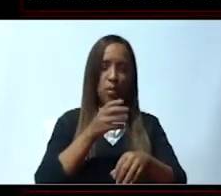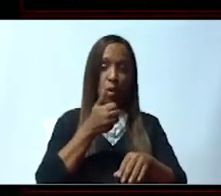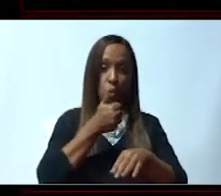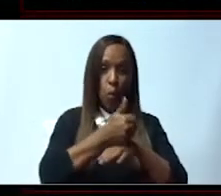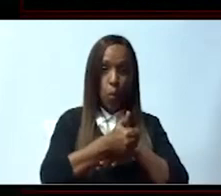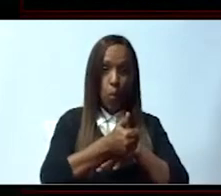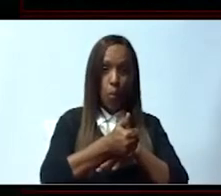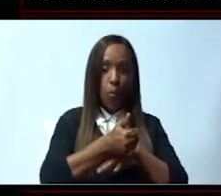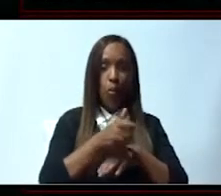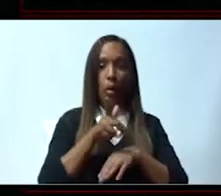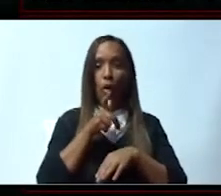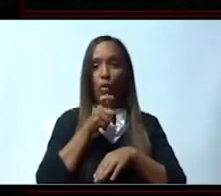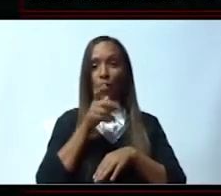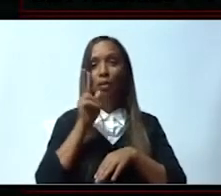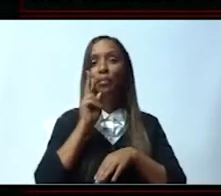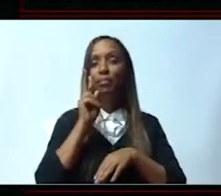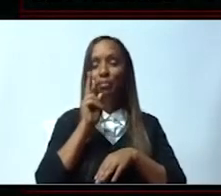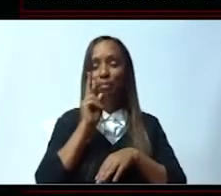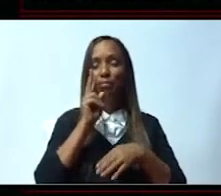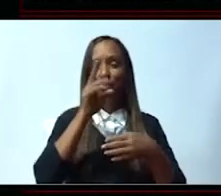Sí o no.